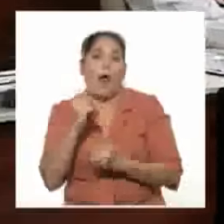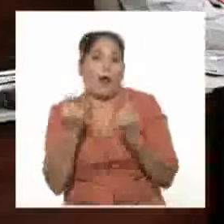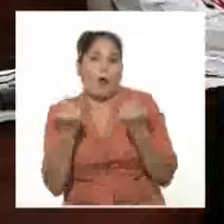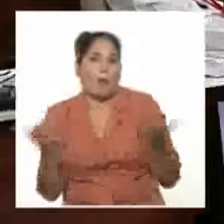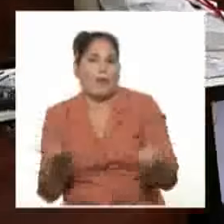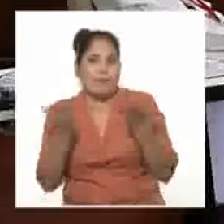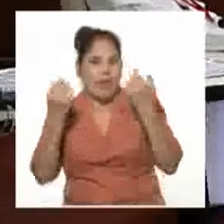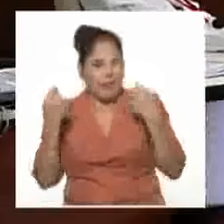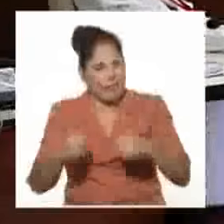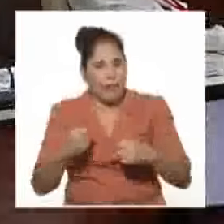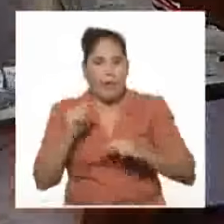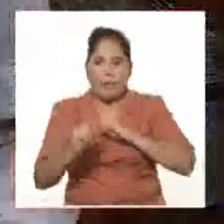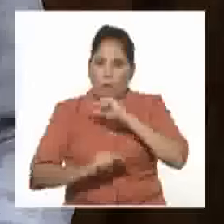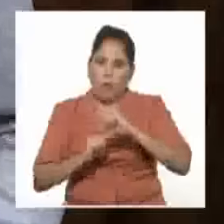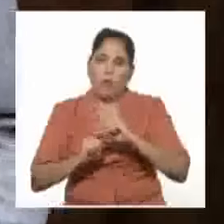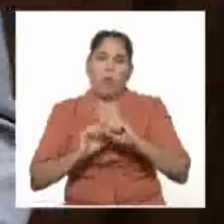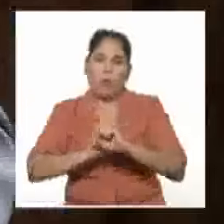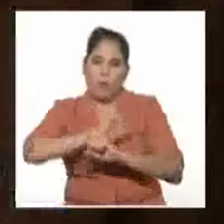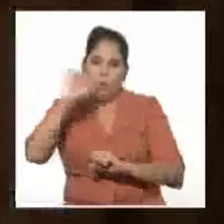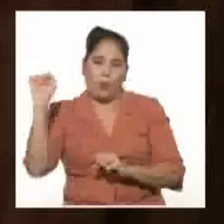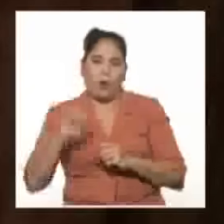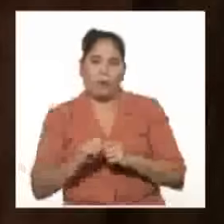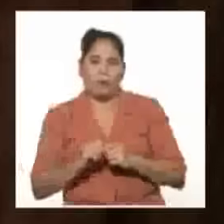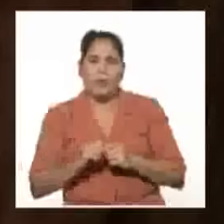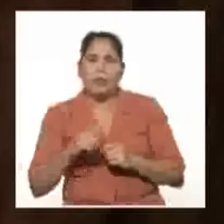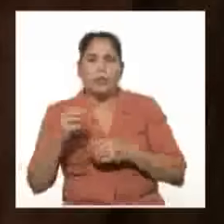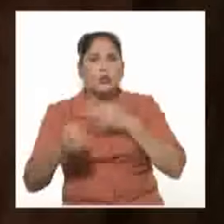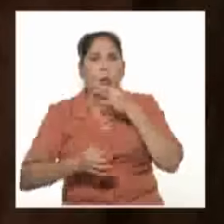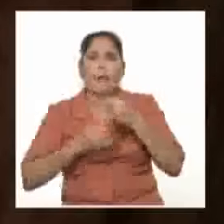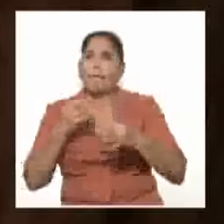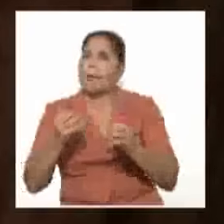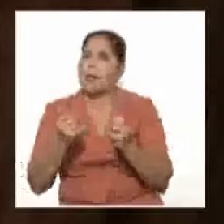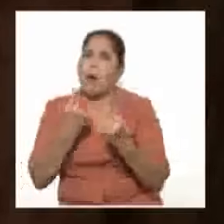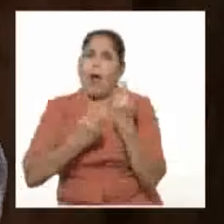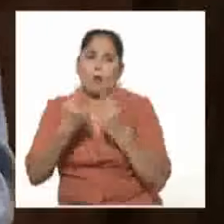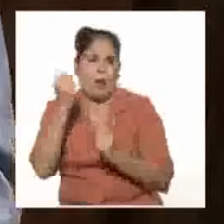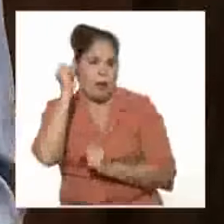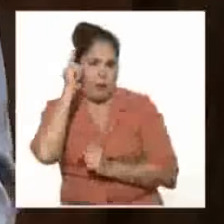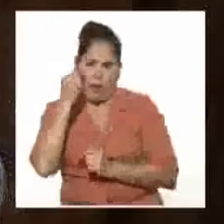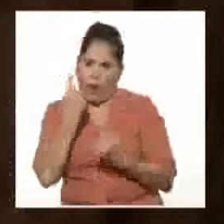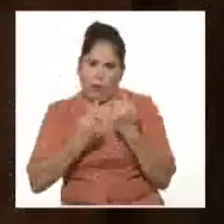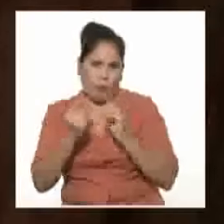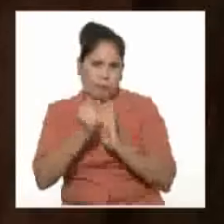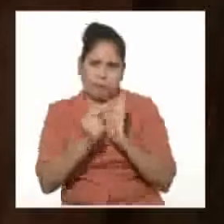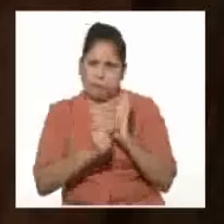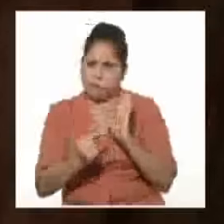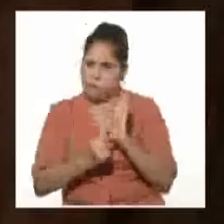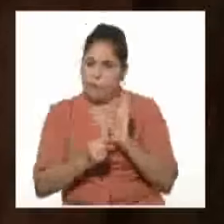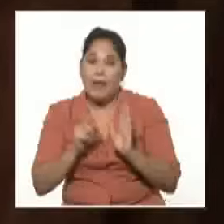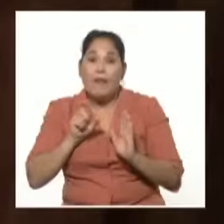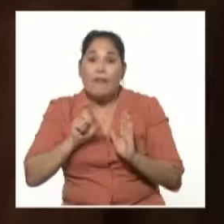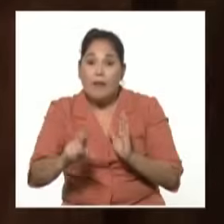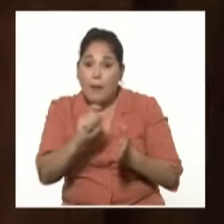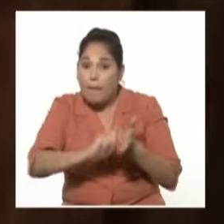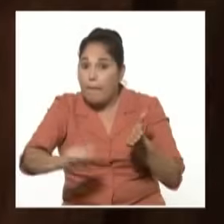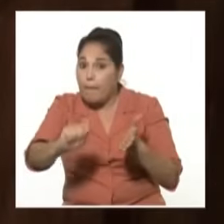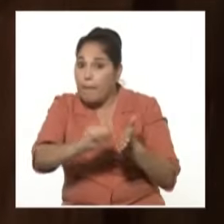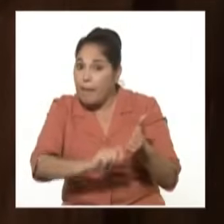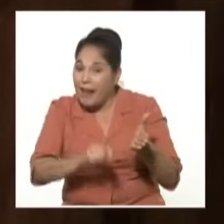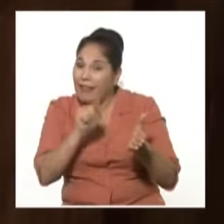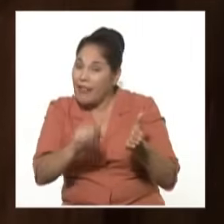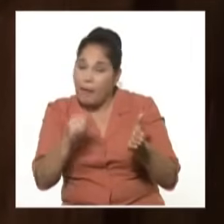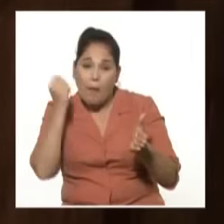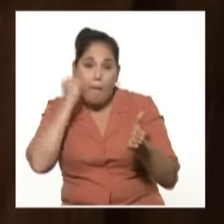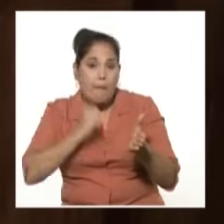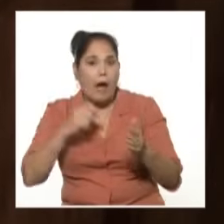lograr gradualmente. He comentado sin muchos detalles algunas ideas. A la versión final del plan debemos